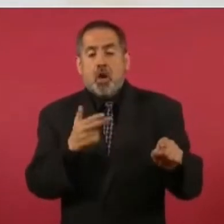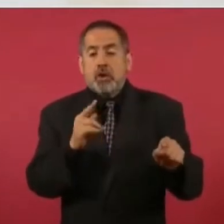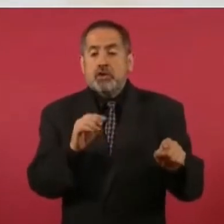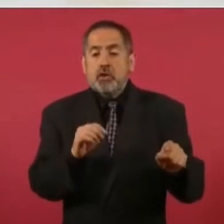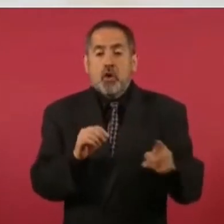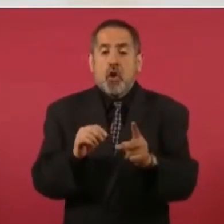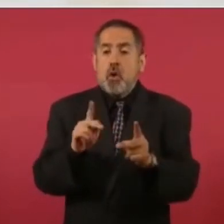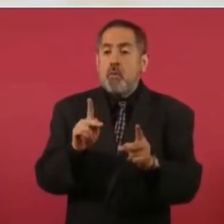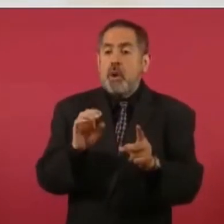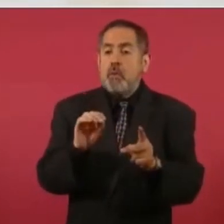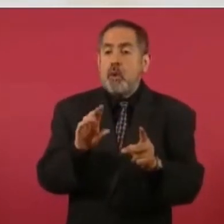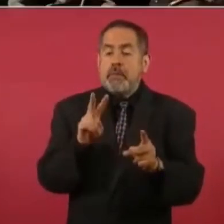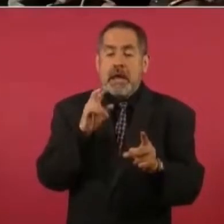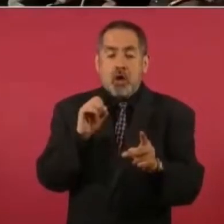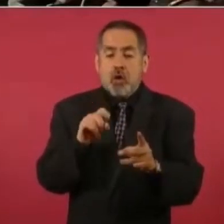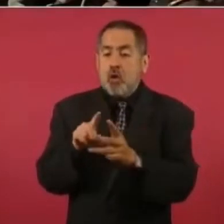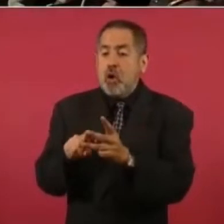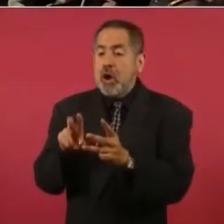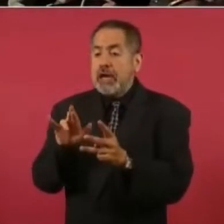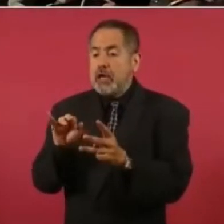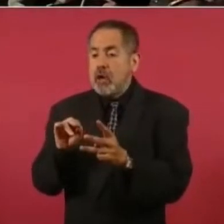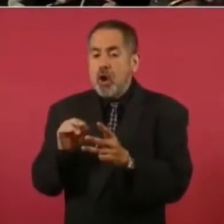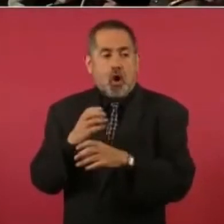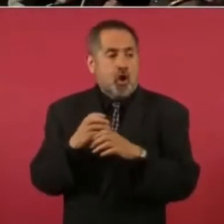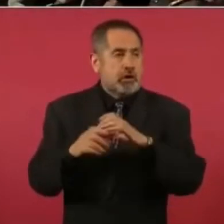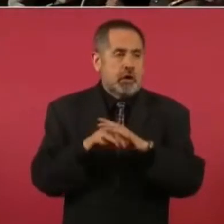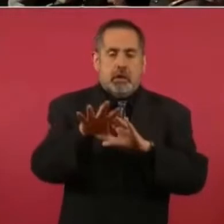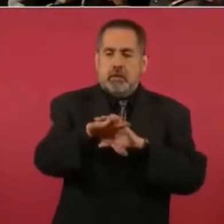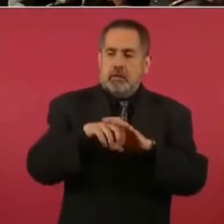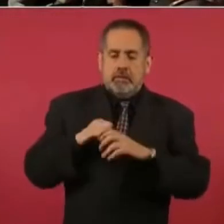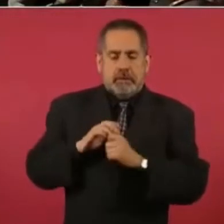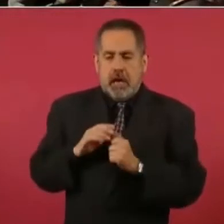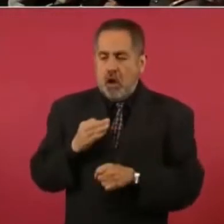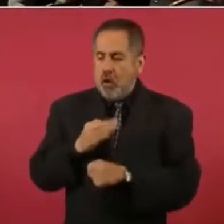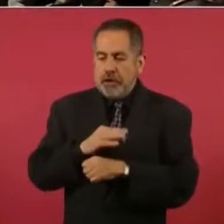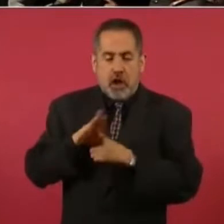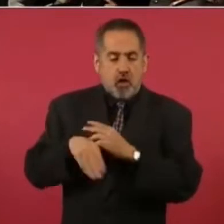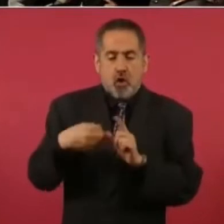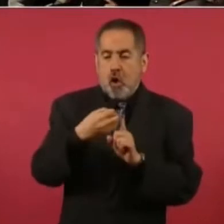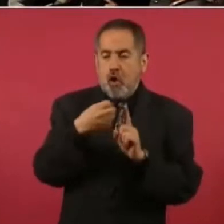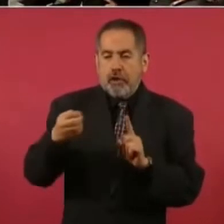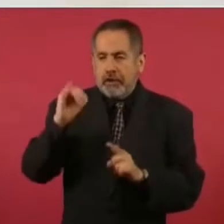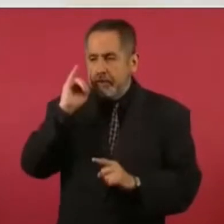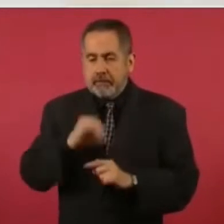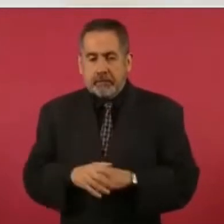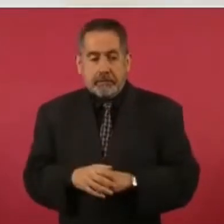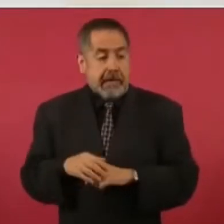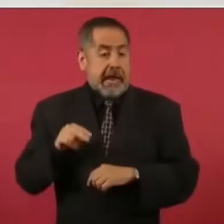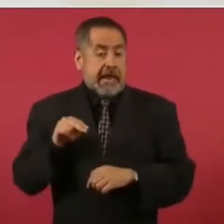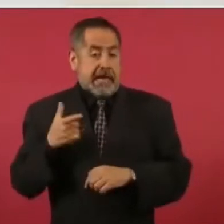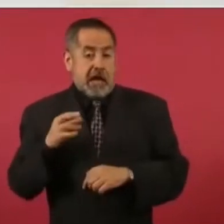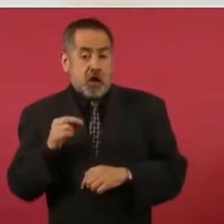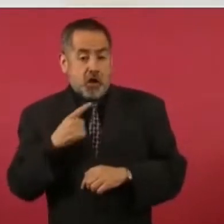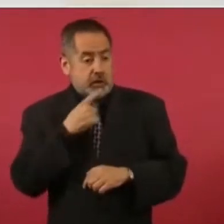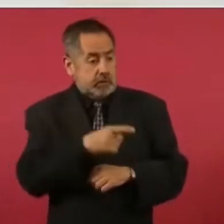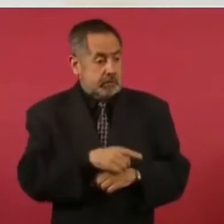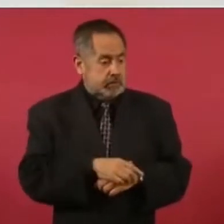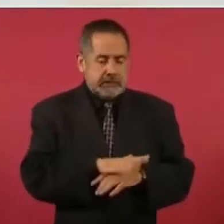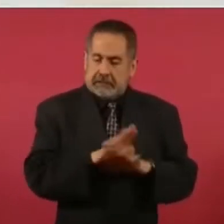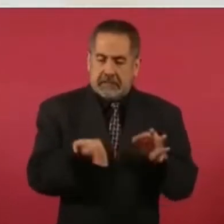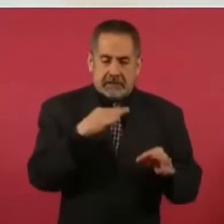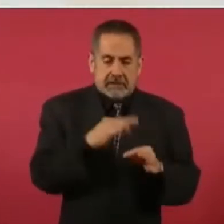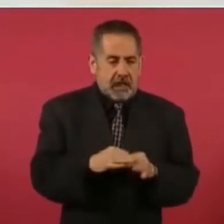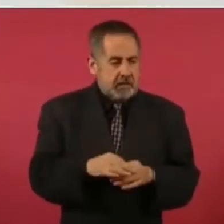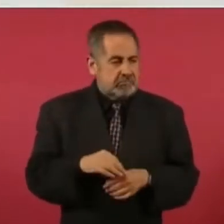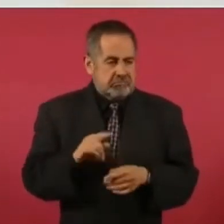y unos al río, y se recuperó el material. Ahorita está todo en orden, patrón. Y el negro le responde: ya está, pues